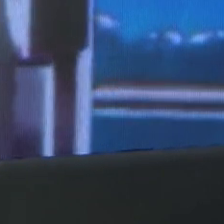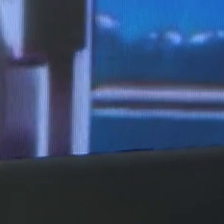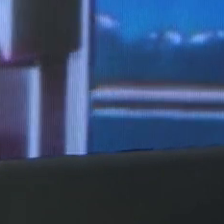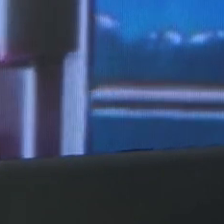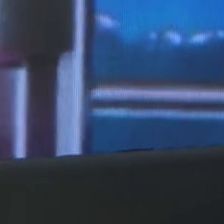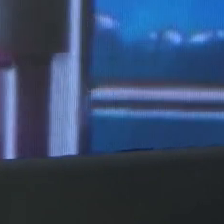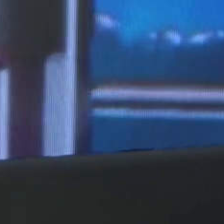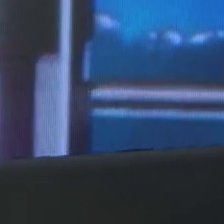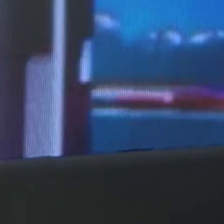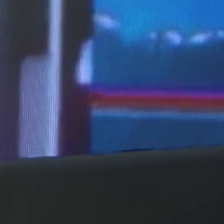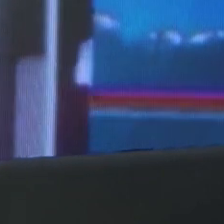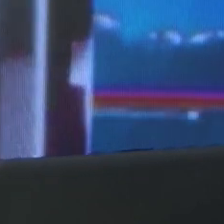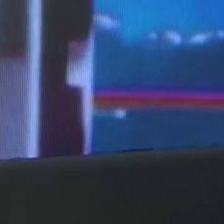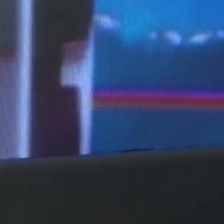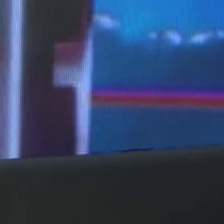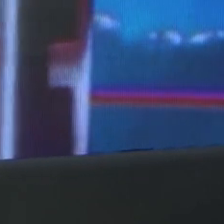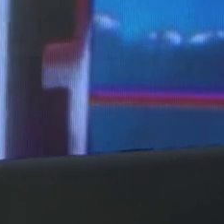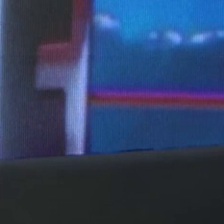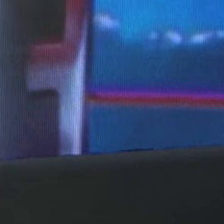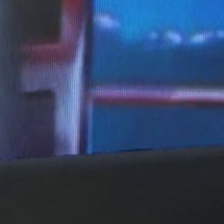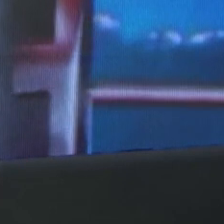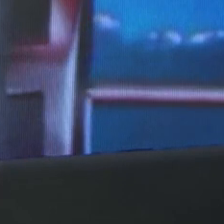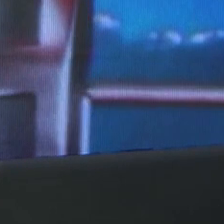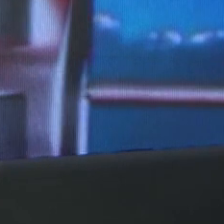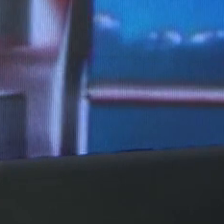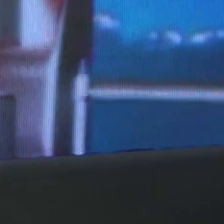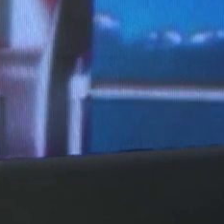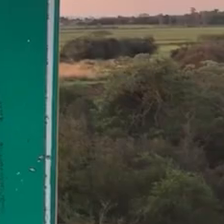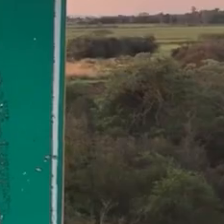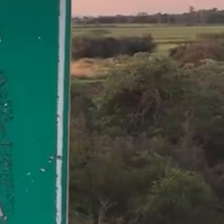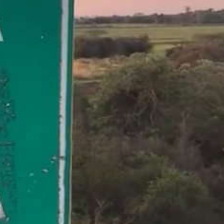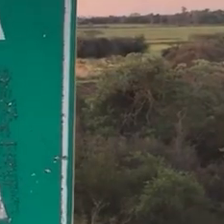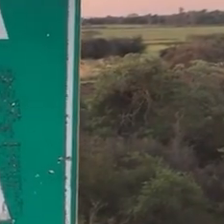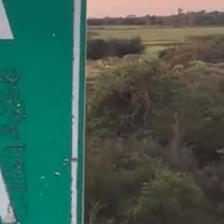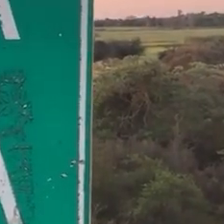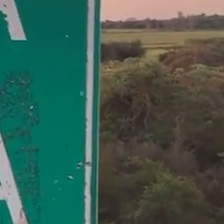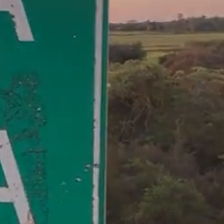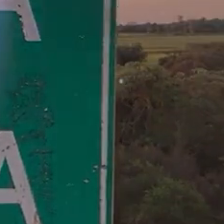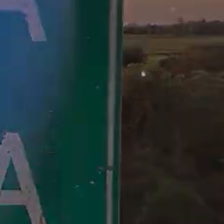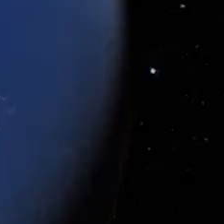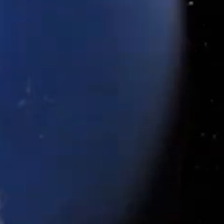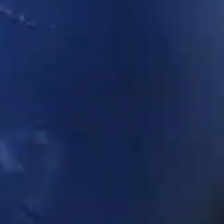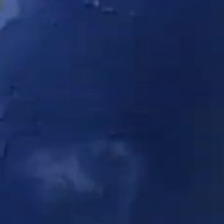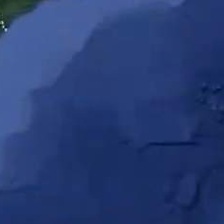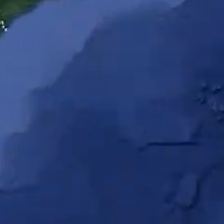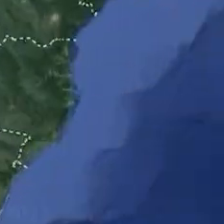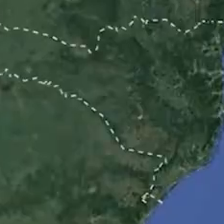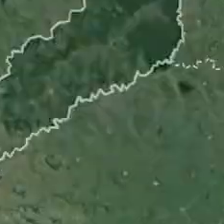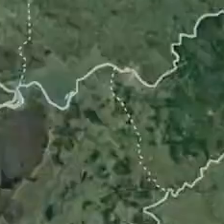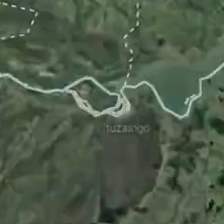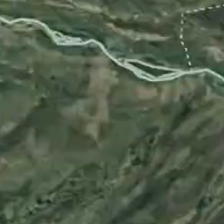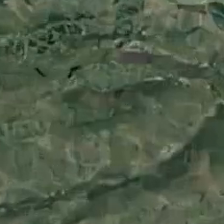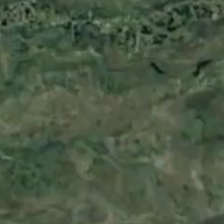no hablaron, ayer no hicieron uso de la palabra, no explicaron el porqué de su decisión. Somos el primer canal de noticias desde